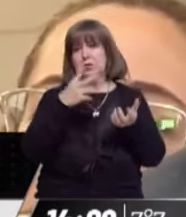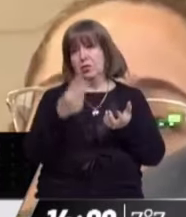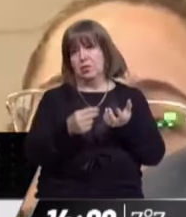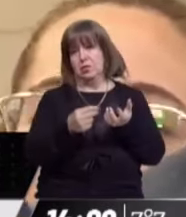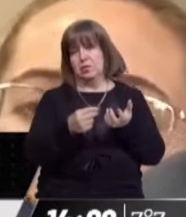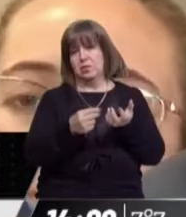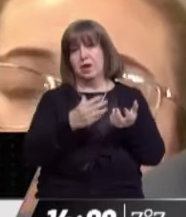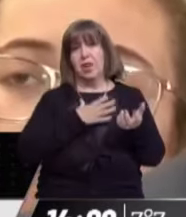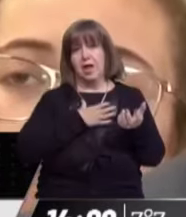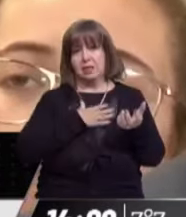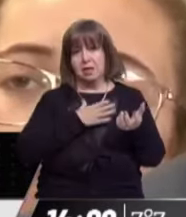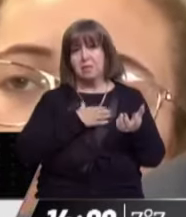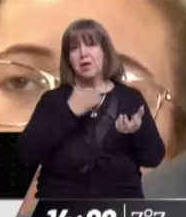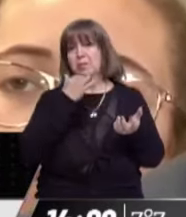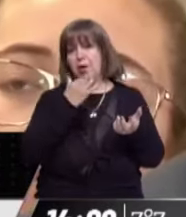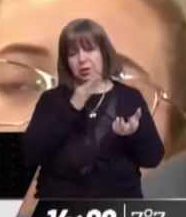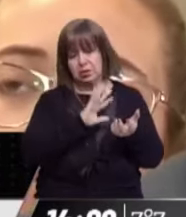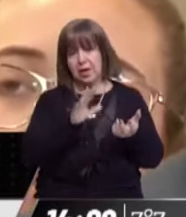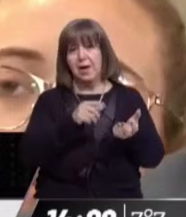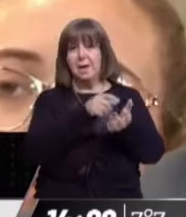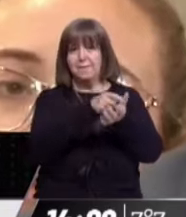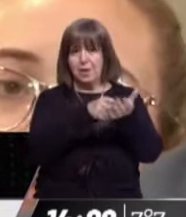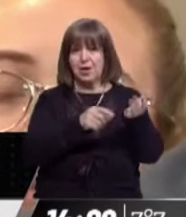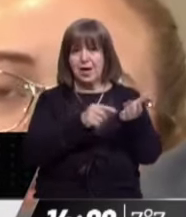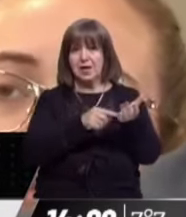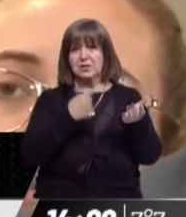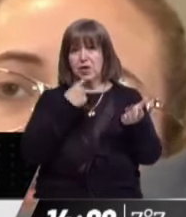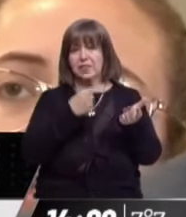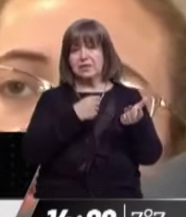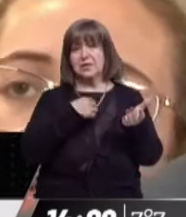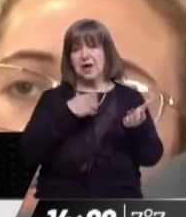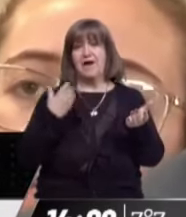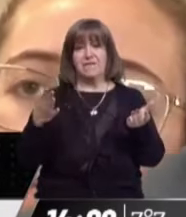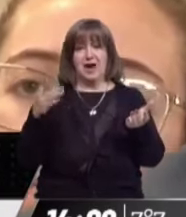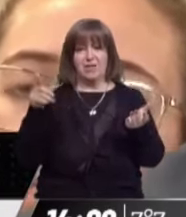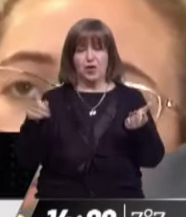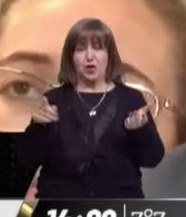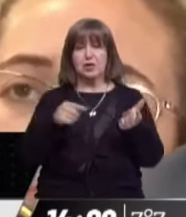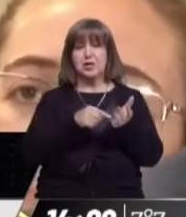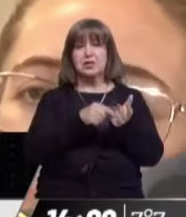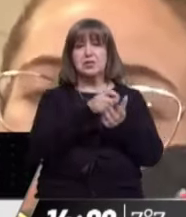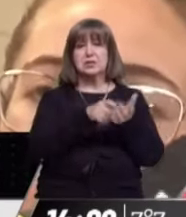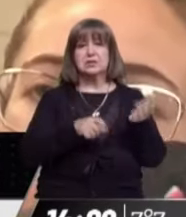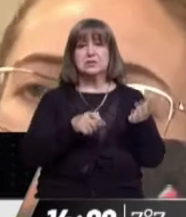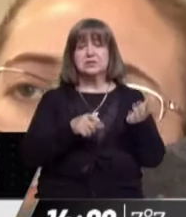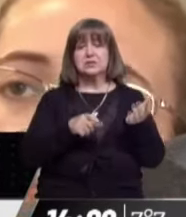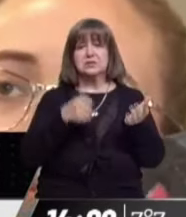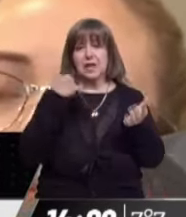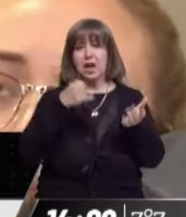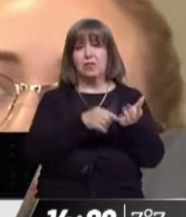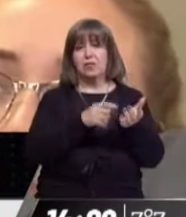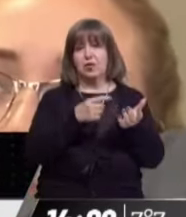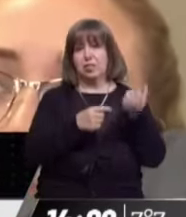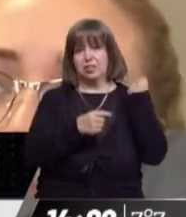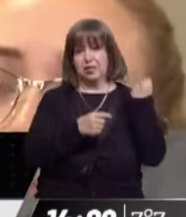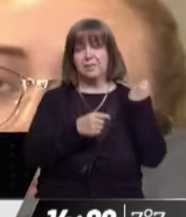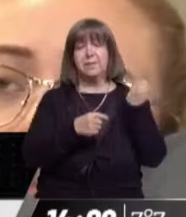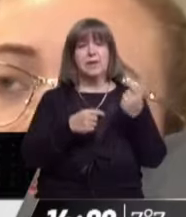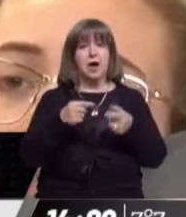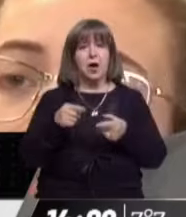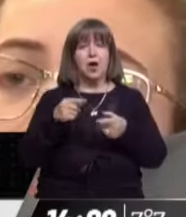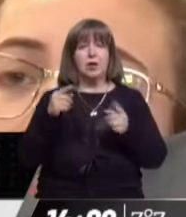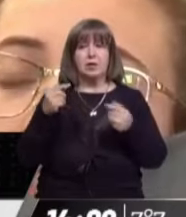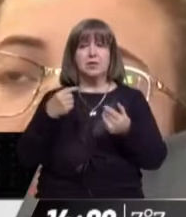dar. Es una lástima, no importa, es un elemento más de juicio que nosotros tenemos a favor. Les repito y acá termino. Hoy se demostró